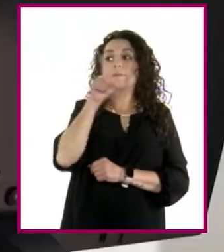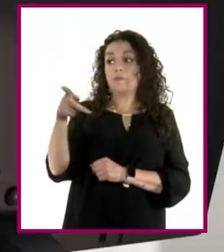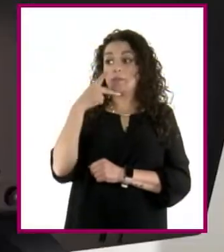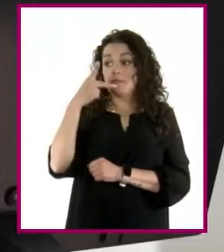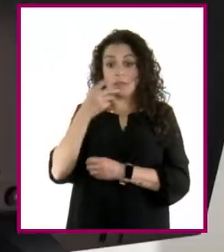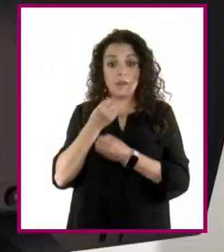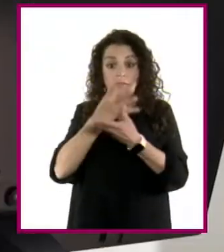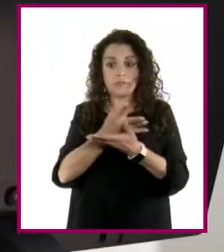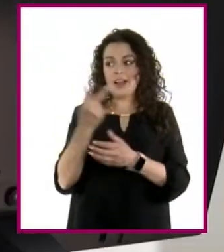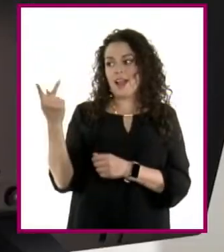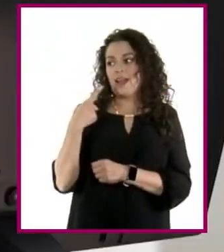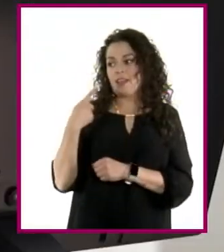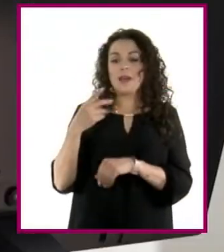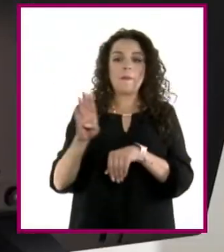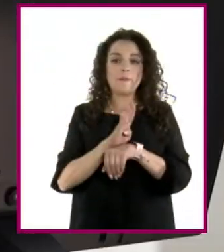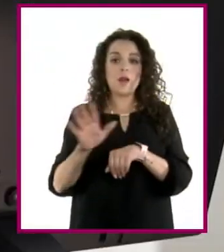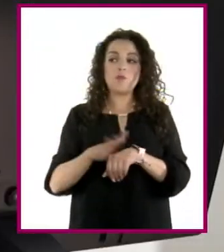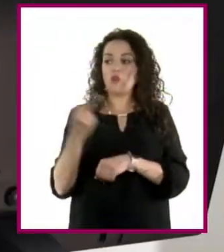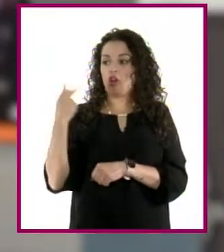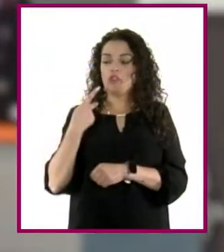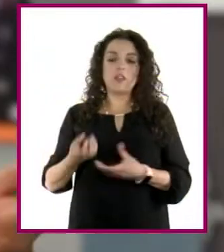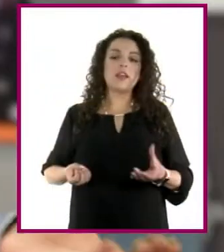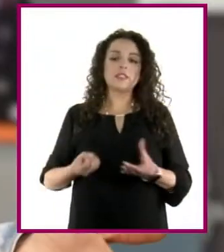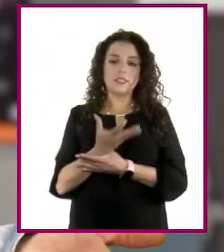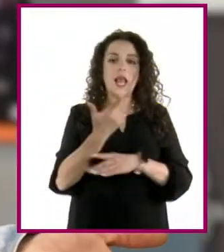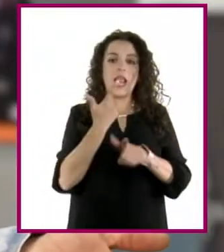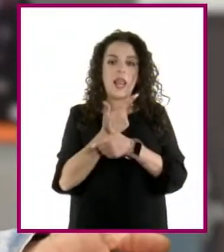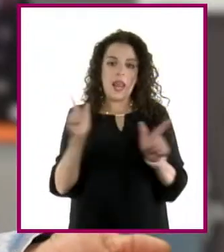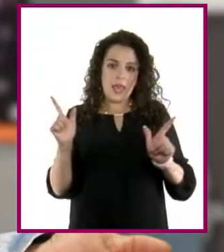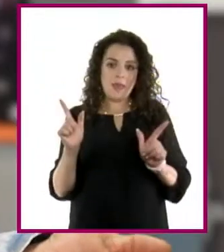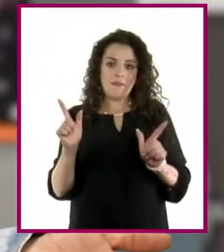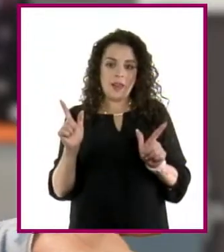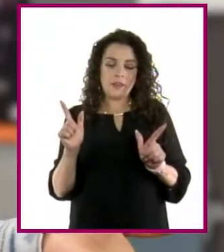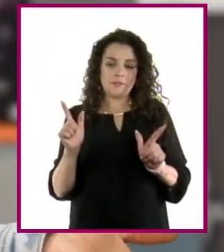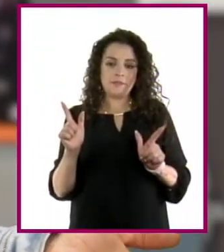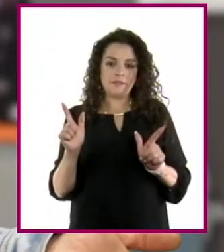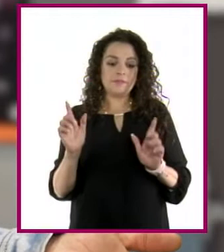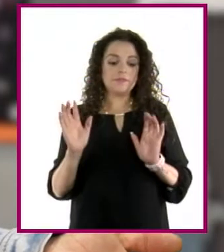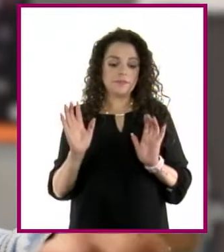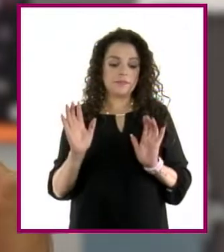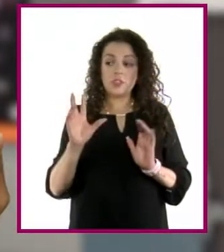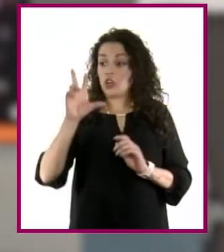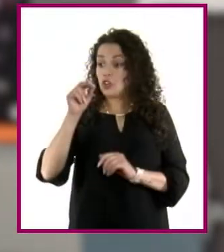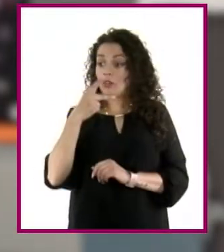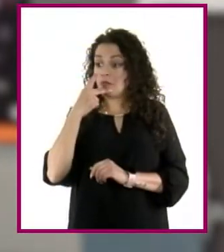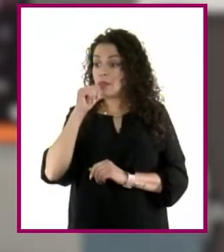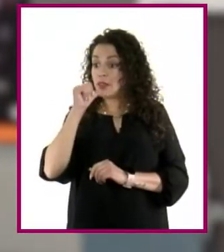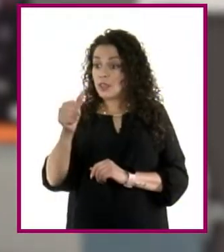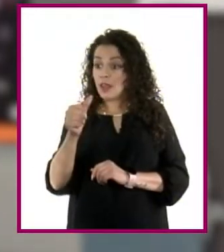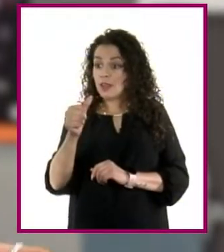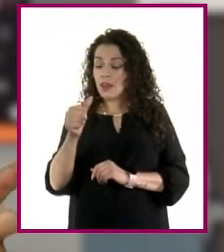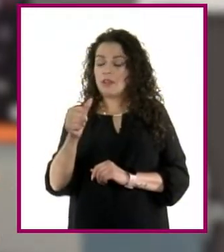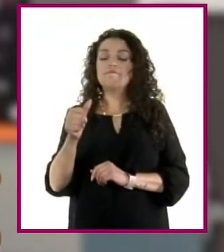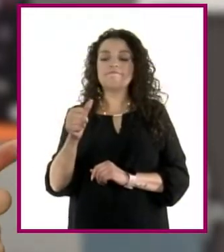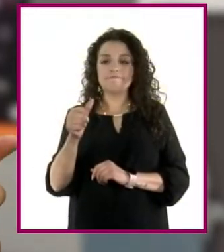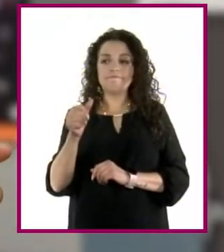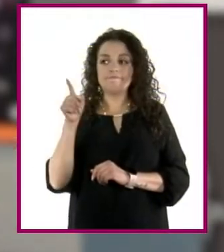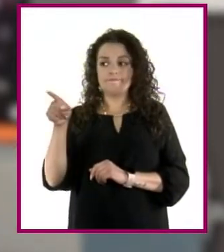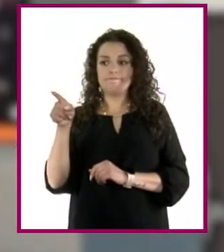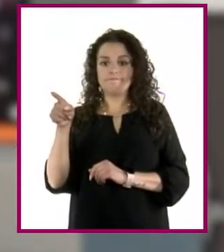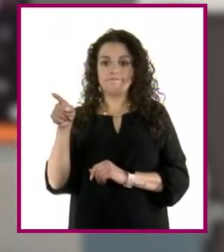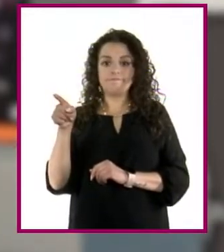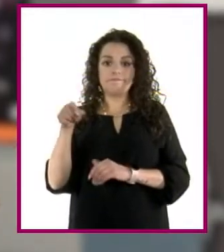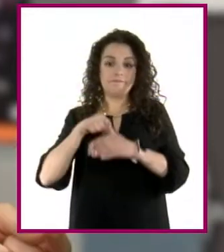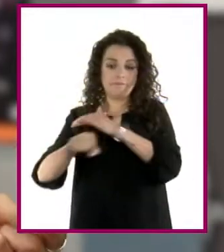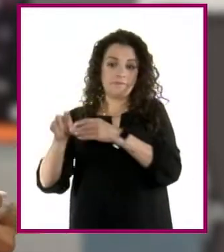va bien a las dos porque nos dan libertad condicional. Si no confiesa, se va a la cárcel y yo salgo libre. Pero ella no puede